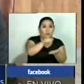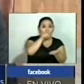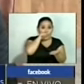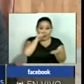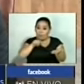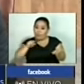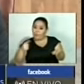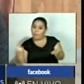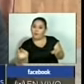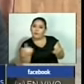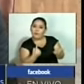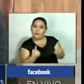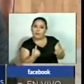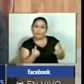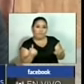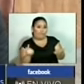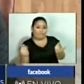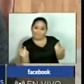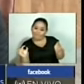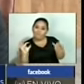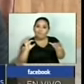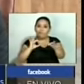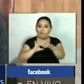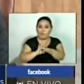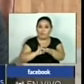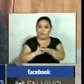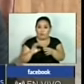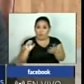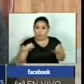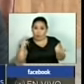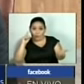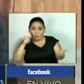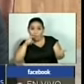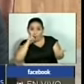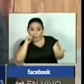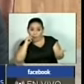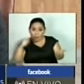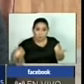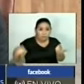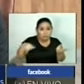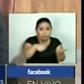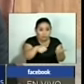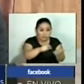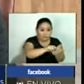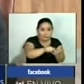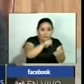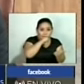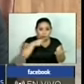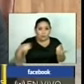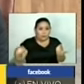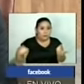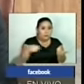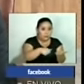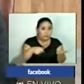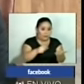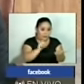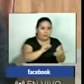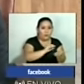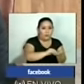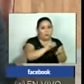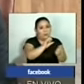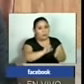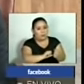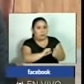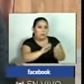consumidor es la única forma de que pueda llevarse a cabo un manejo de porcentajes de